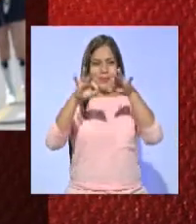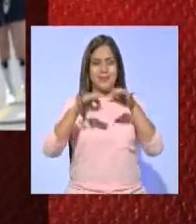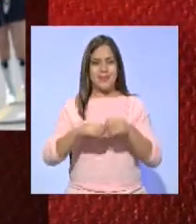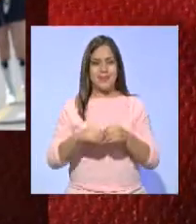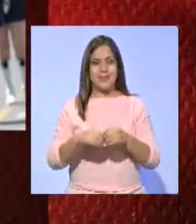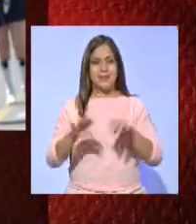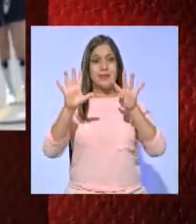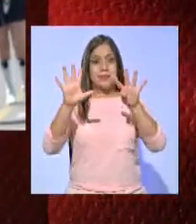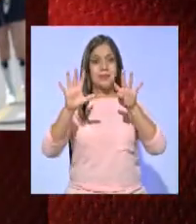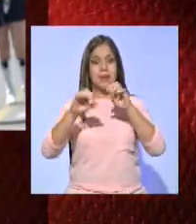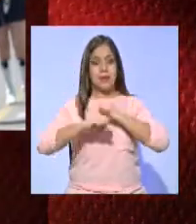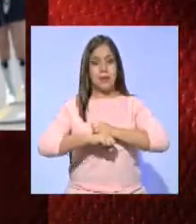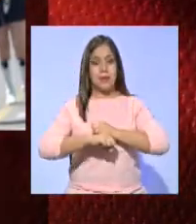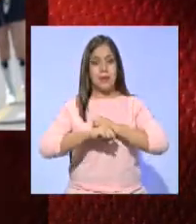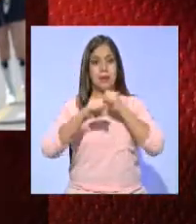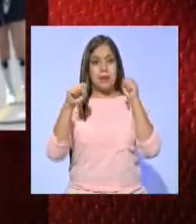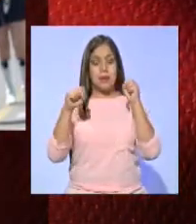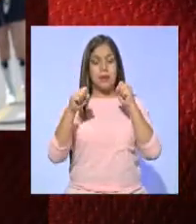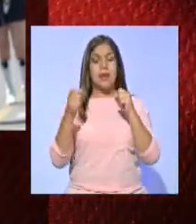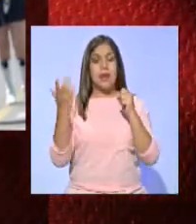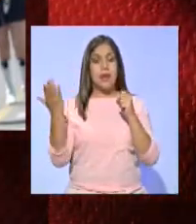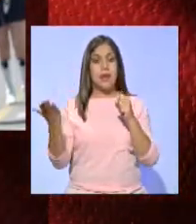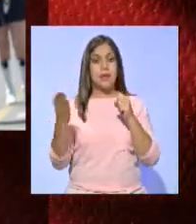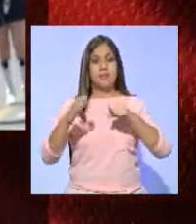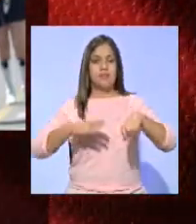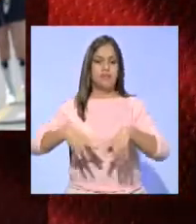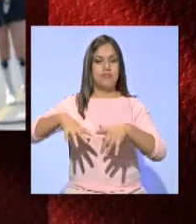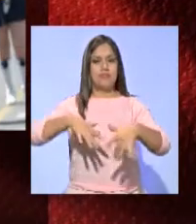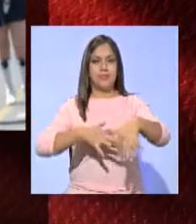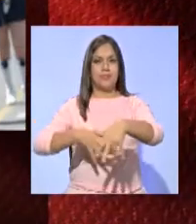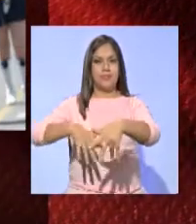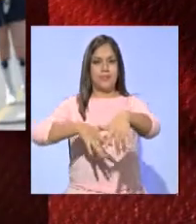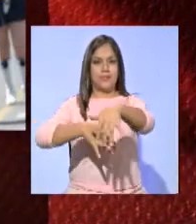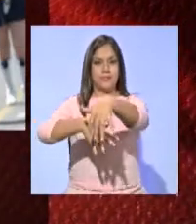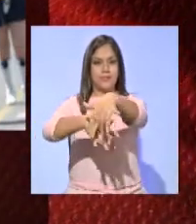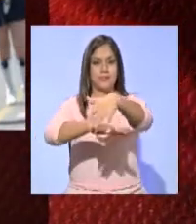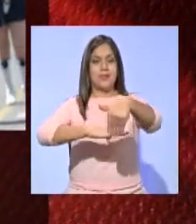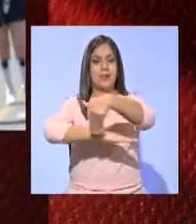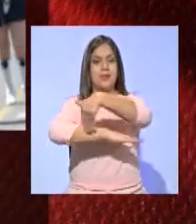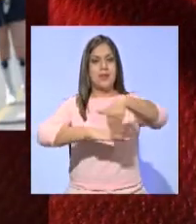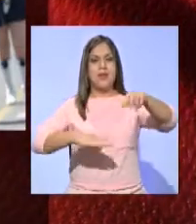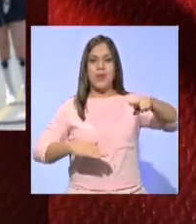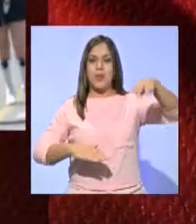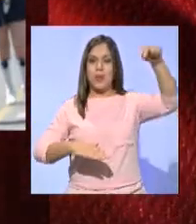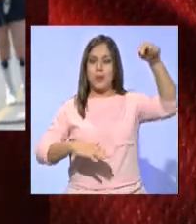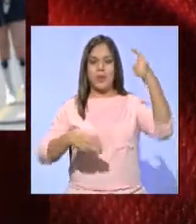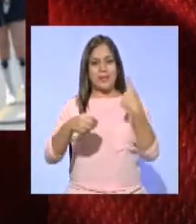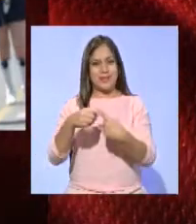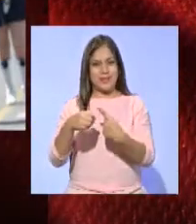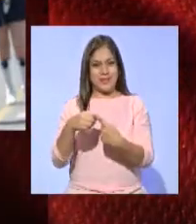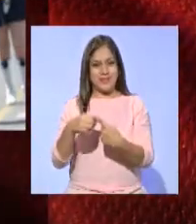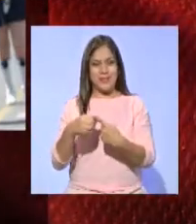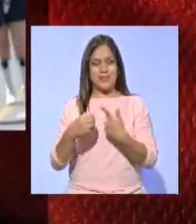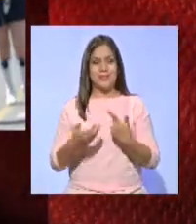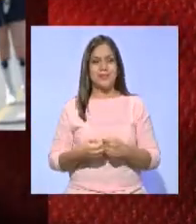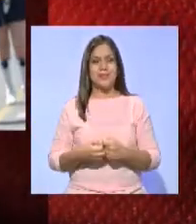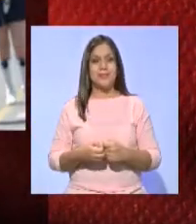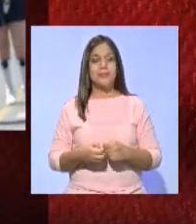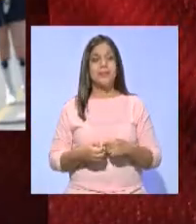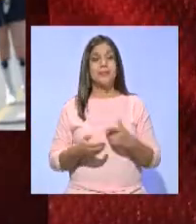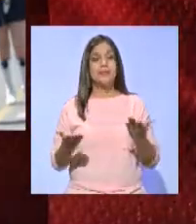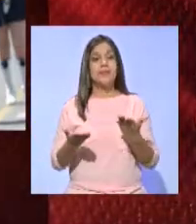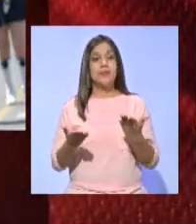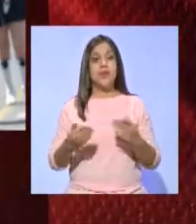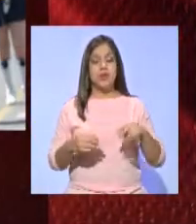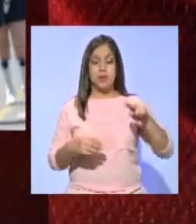A las 9 de la mañana se llevará a cabo el desfile de la Confraternidad en el norte de Quito. Esto será desde la Gaspar